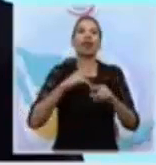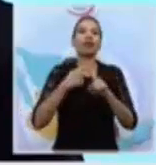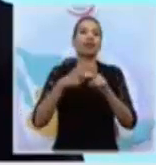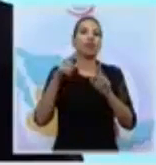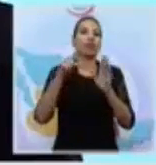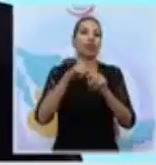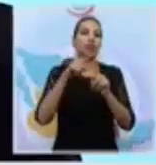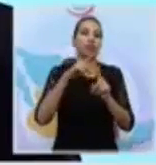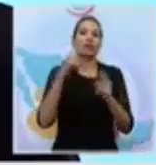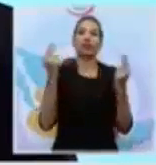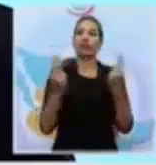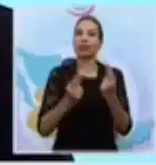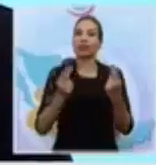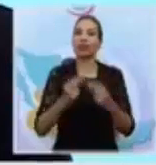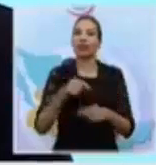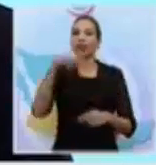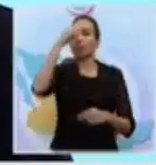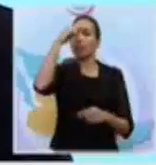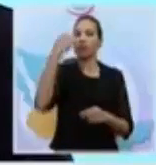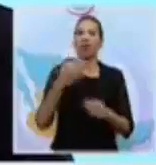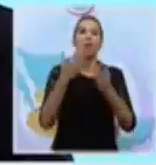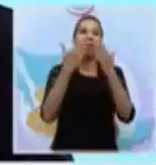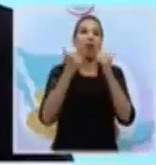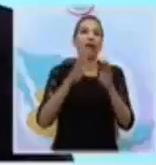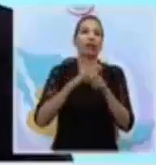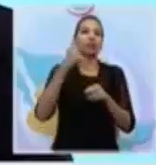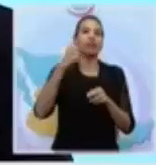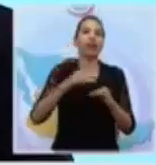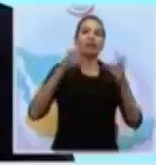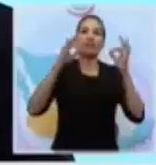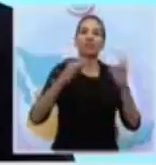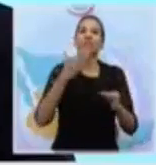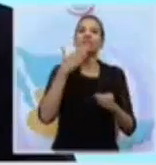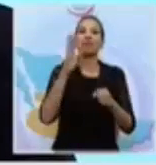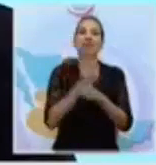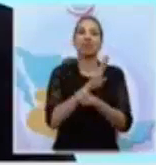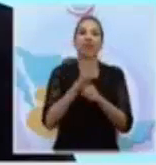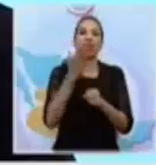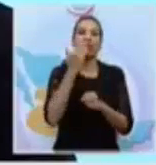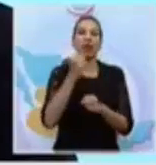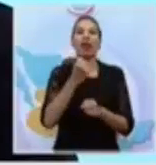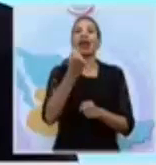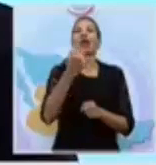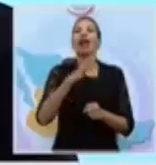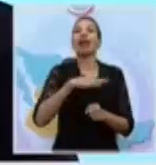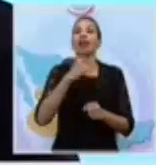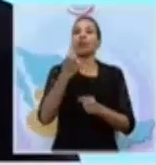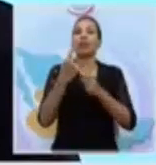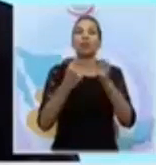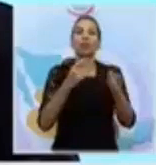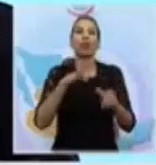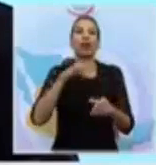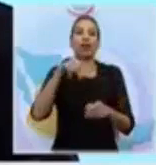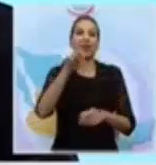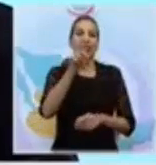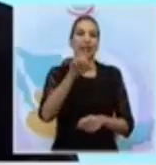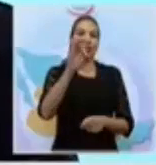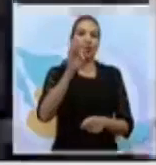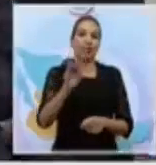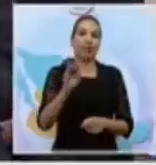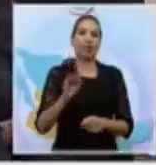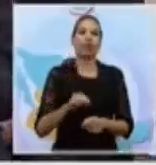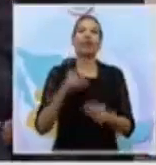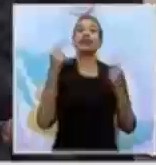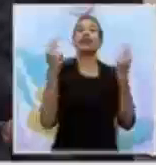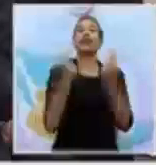impositivos requeridos. En México no hay un estado de bienestar auténtico, aunque sí hay uno en ciernes en el Distrito Federal.